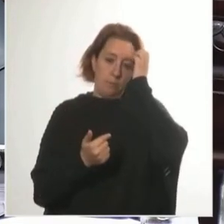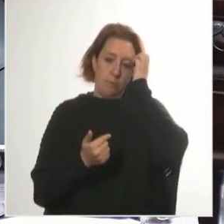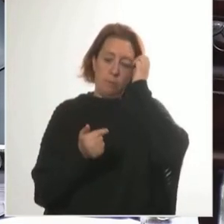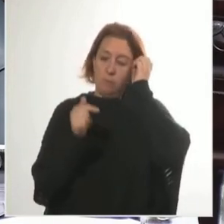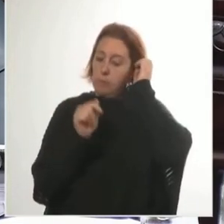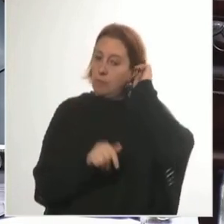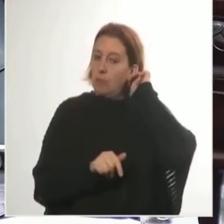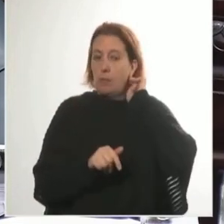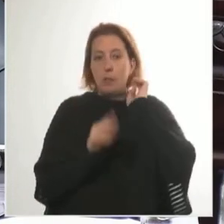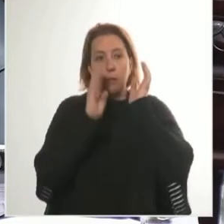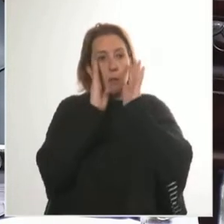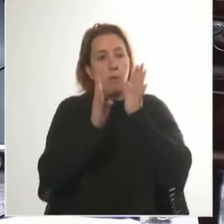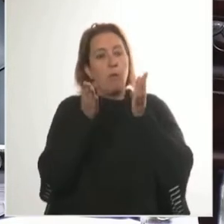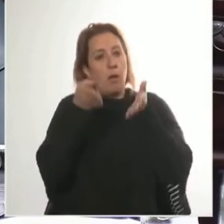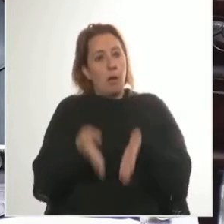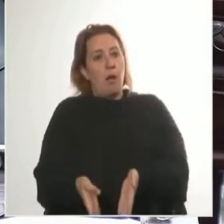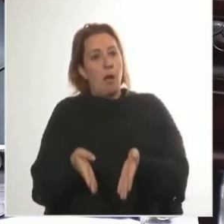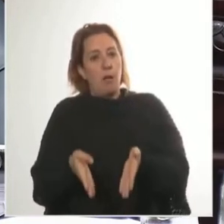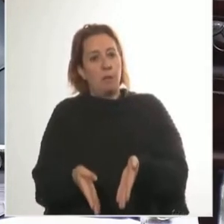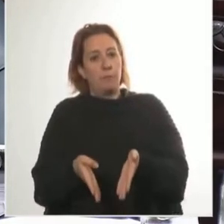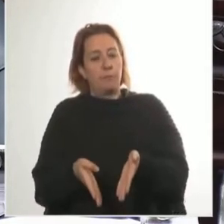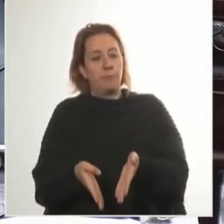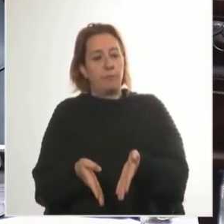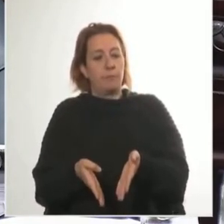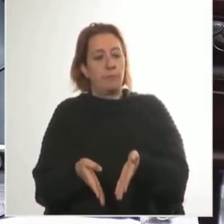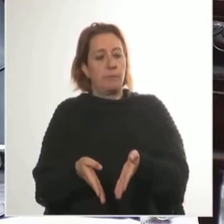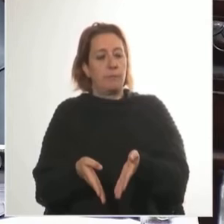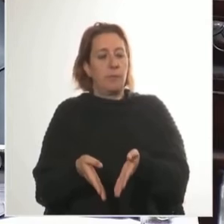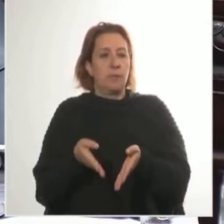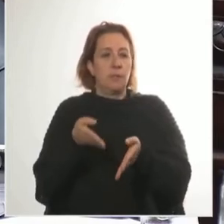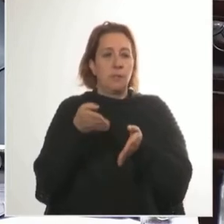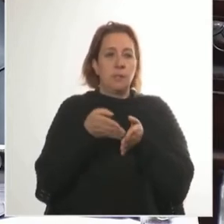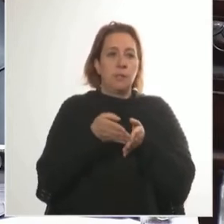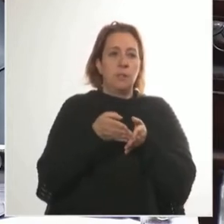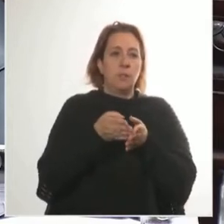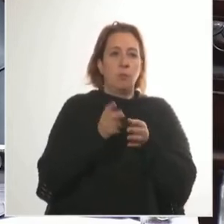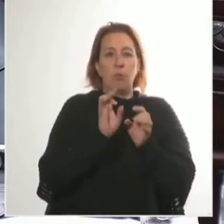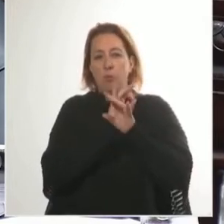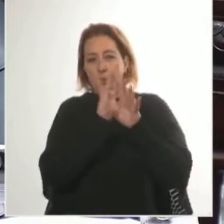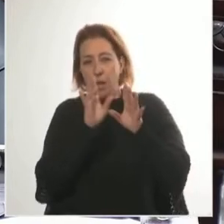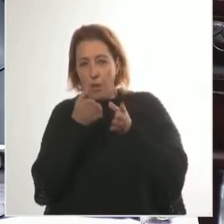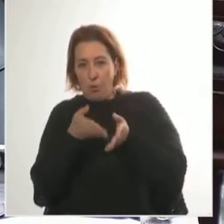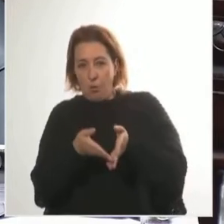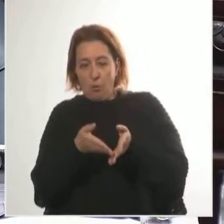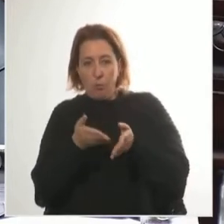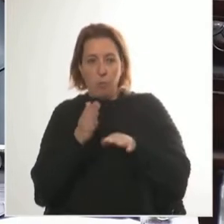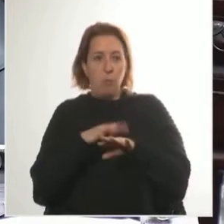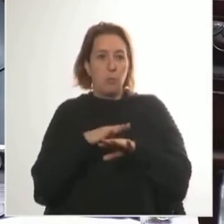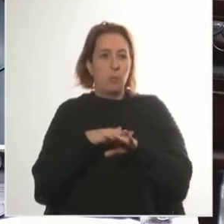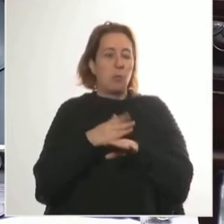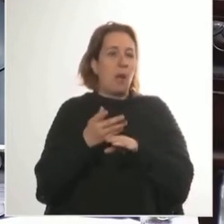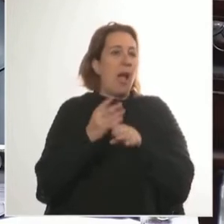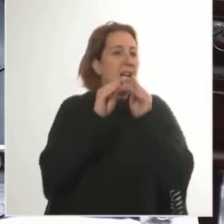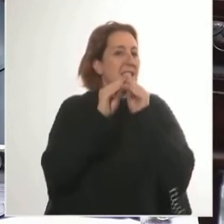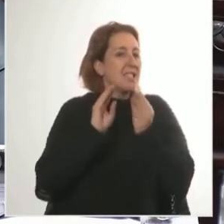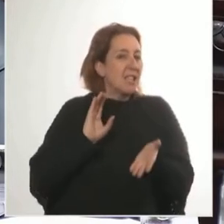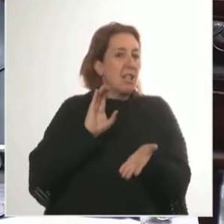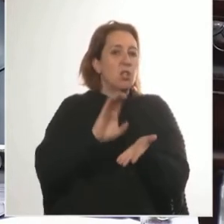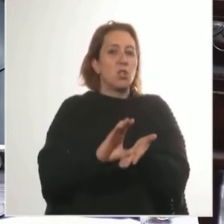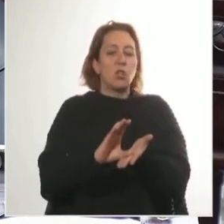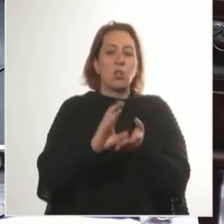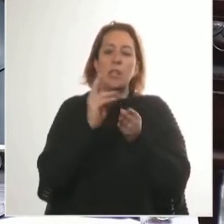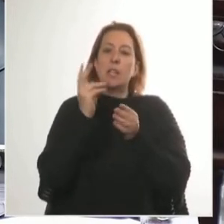acá está supuestamente en negro sobre blanco las asignaciones de recursos a